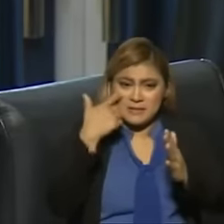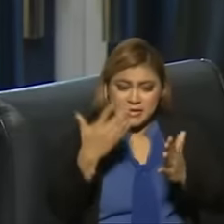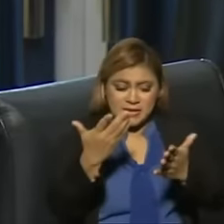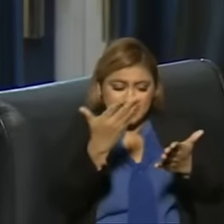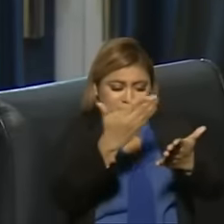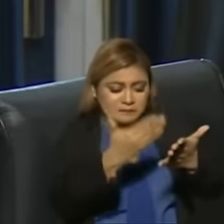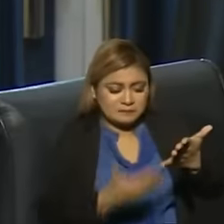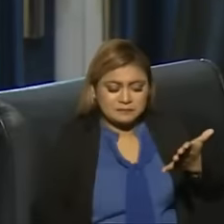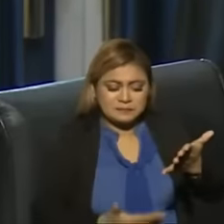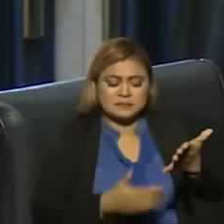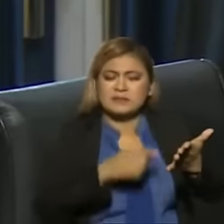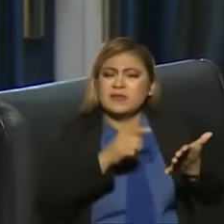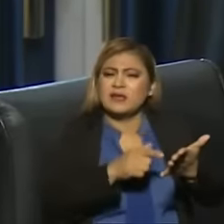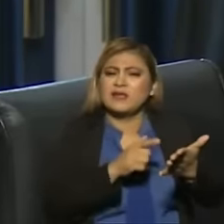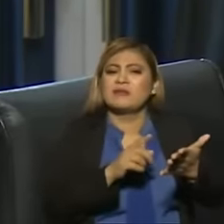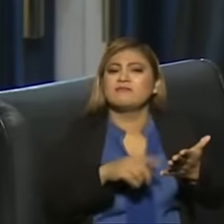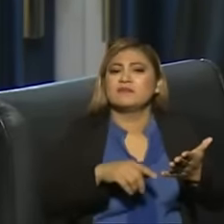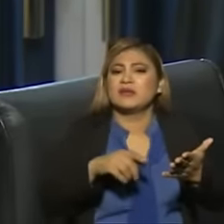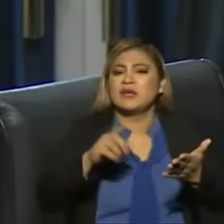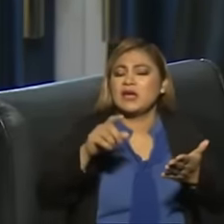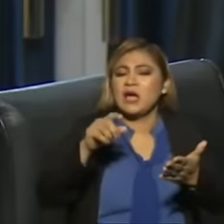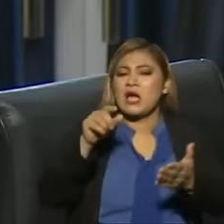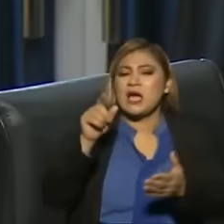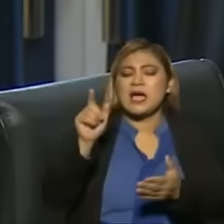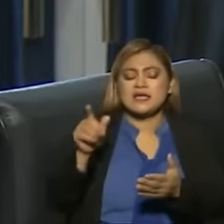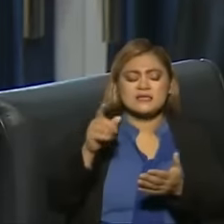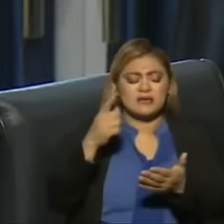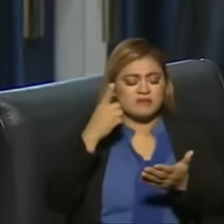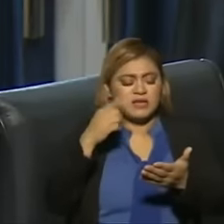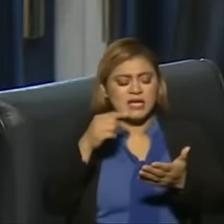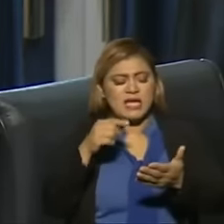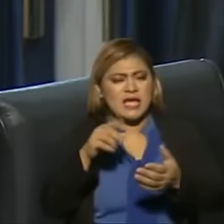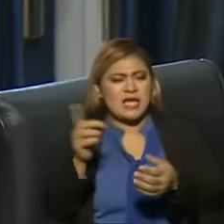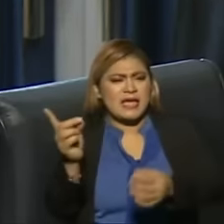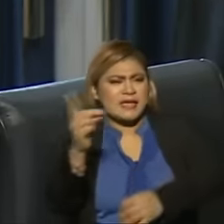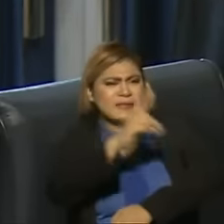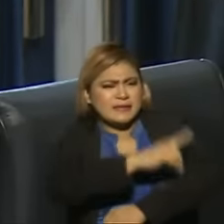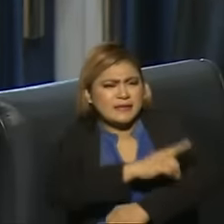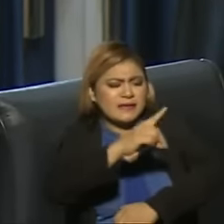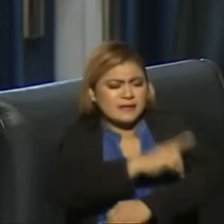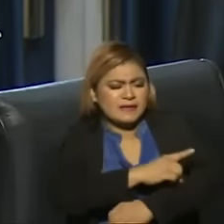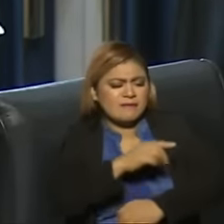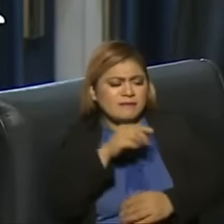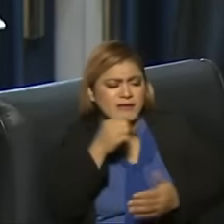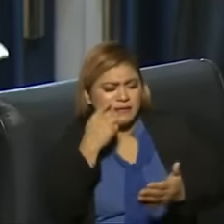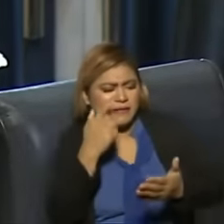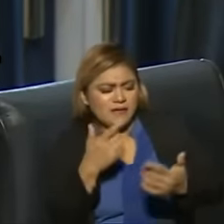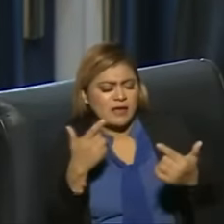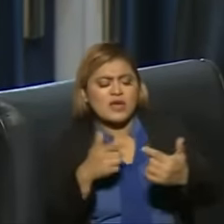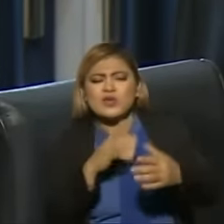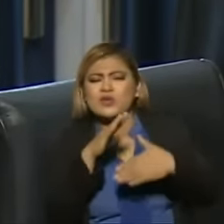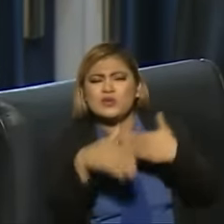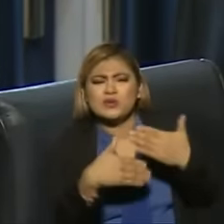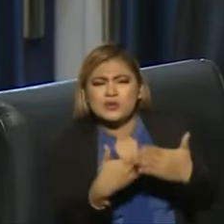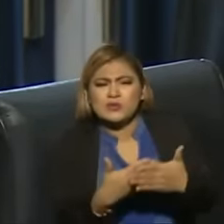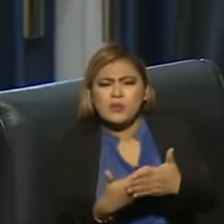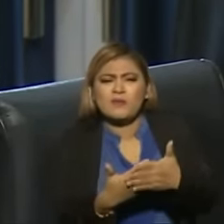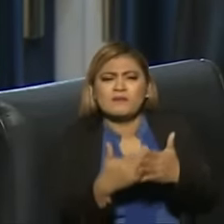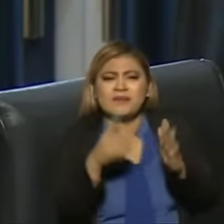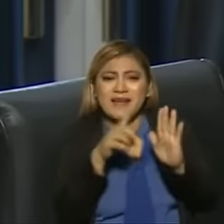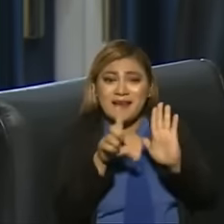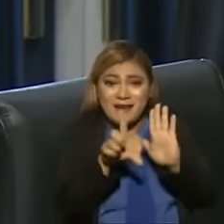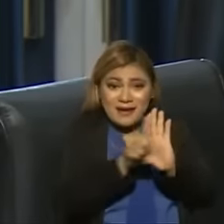la concesionaria debe renunciar a toda reclamación por vía diplomática y que todo se hará bajo las